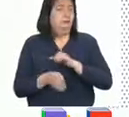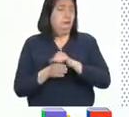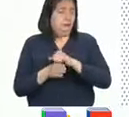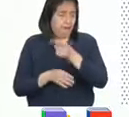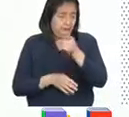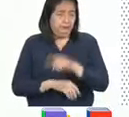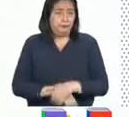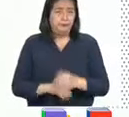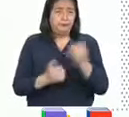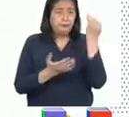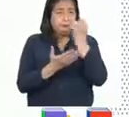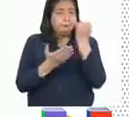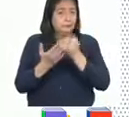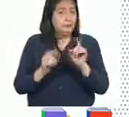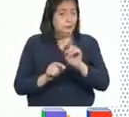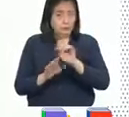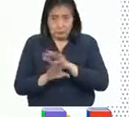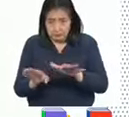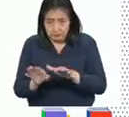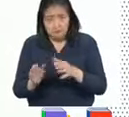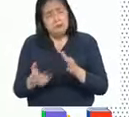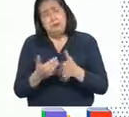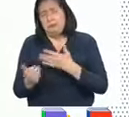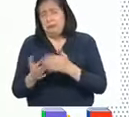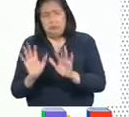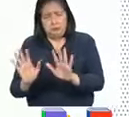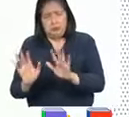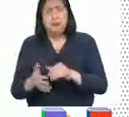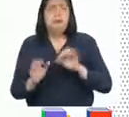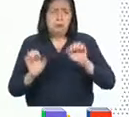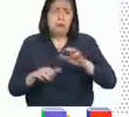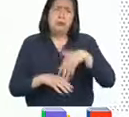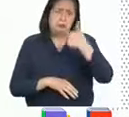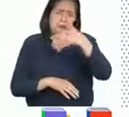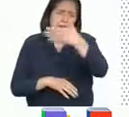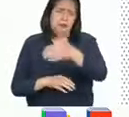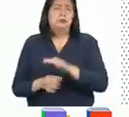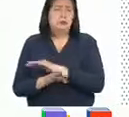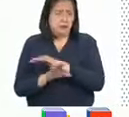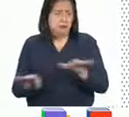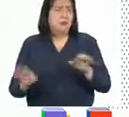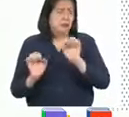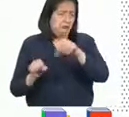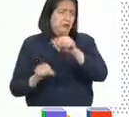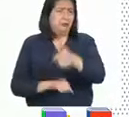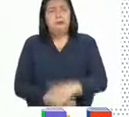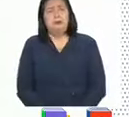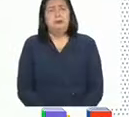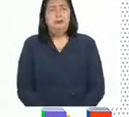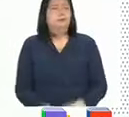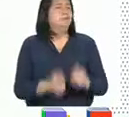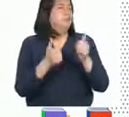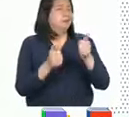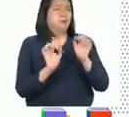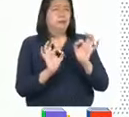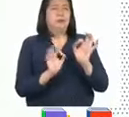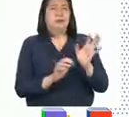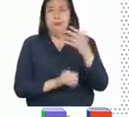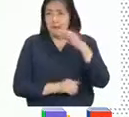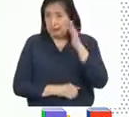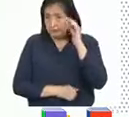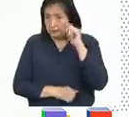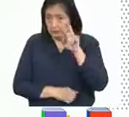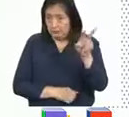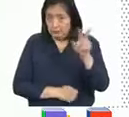ejercicio. Si no terminan, no hay problema. Pueden acabarlo después del programa. Muy bien. ¿Lo